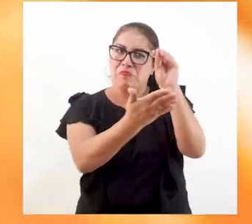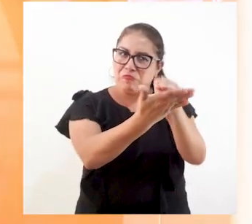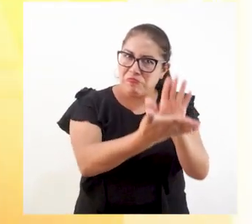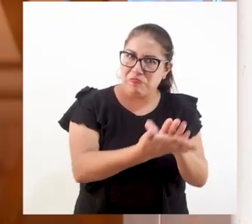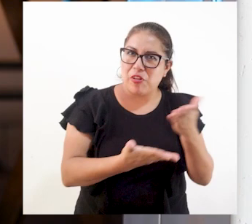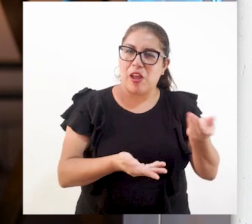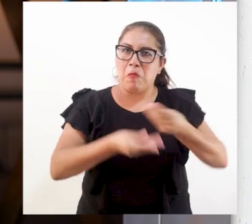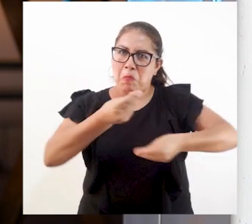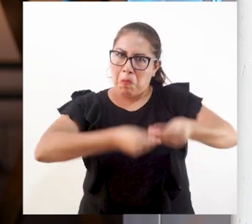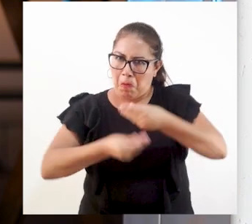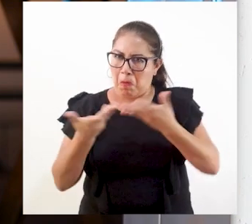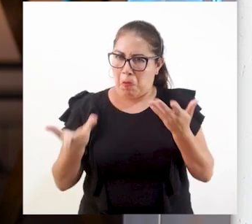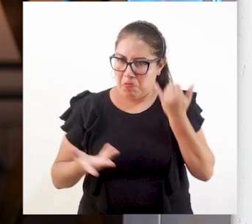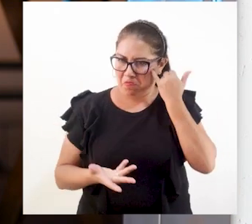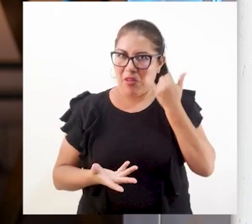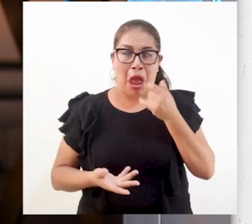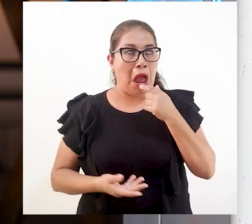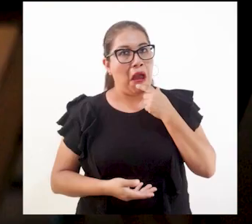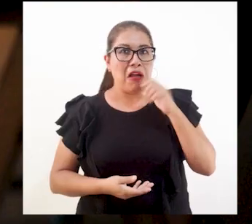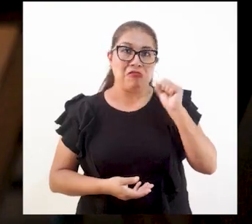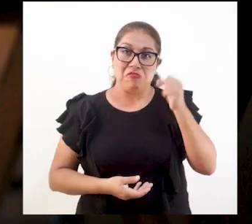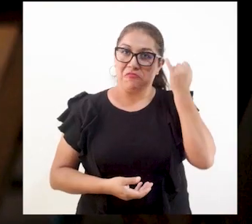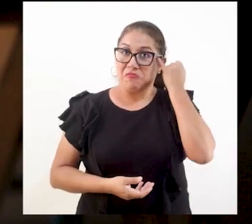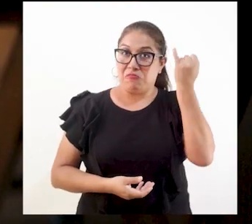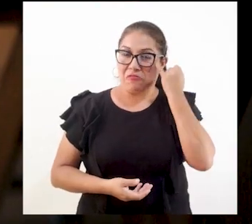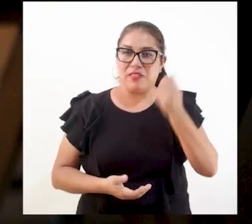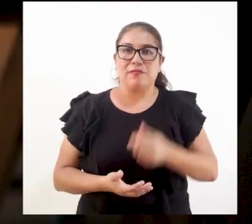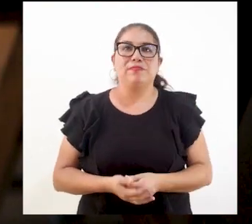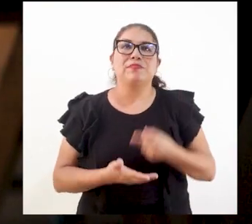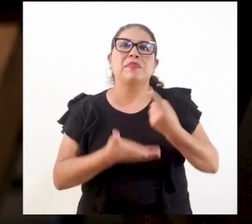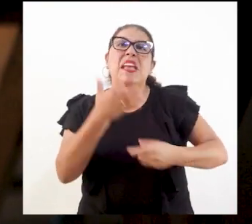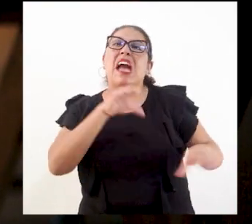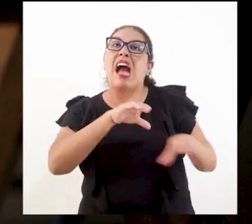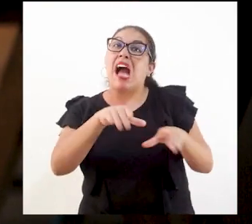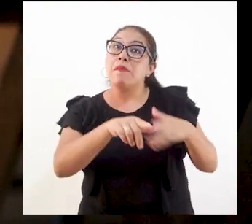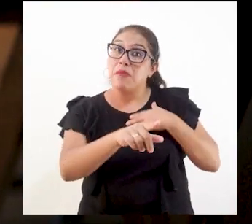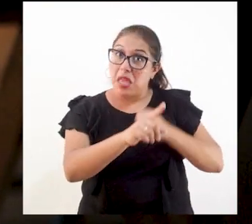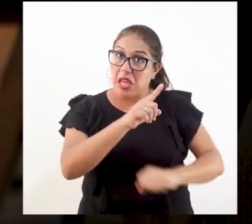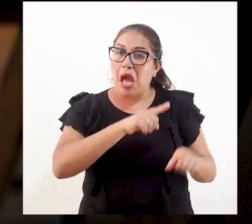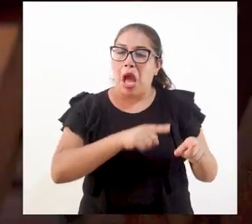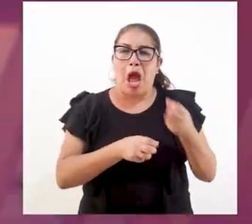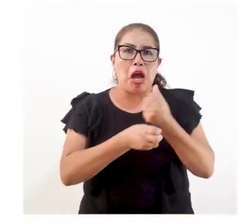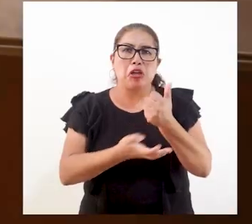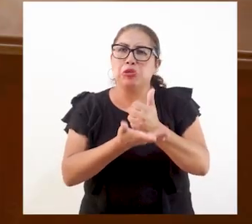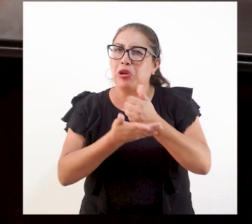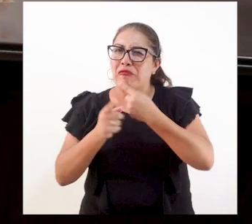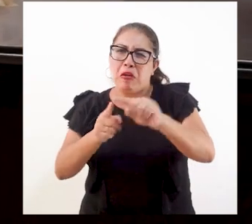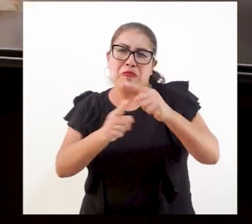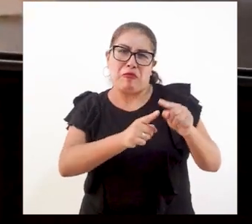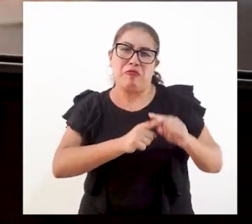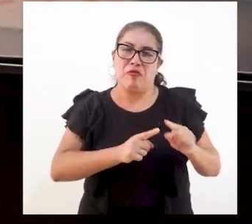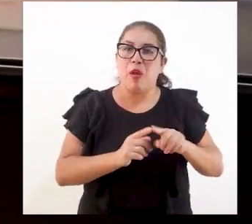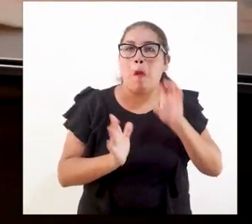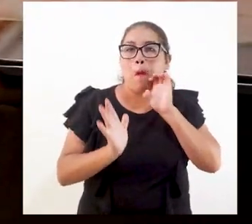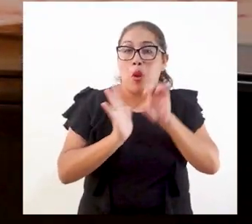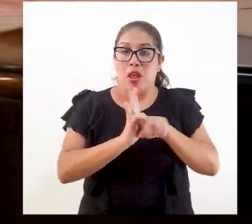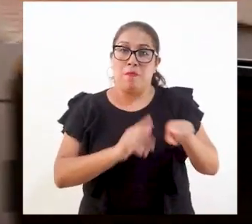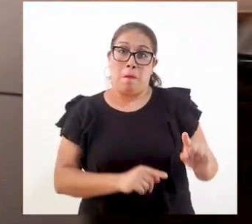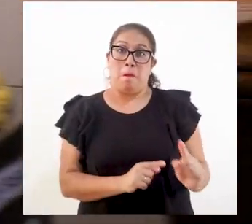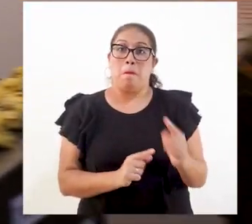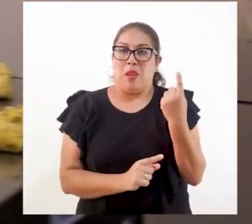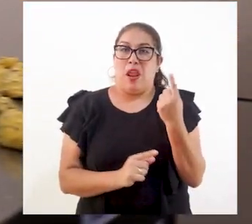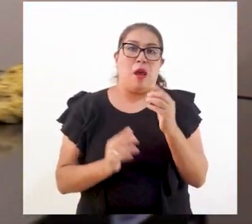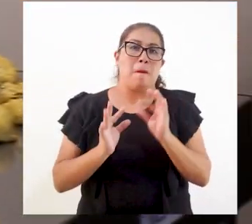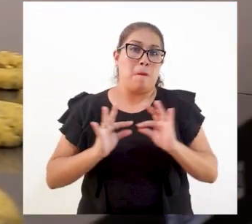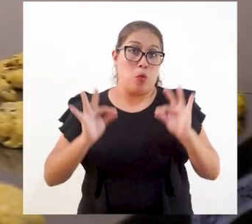venta. Y así nació el emprendimiento, ¿no? Él ayuda, hace de todo un poco, ¿no? Su